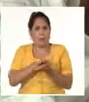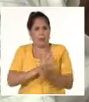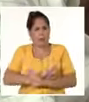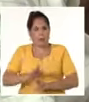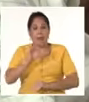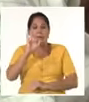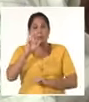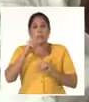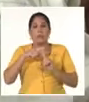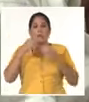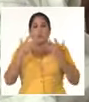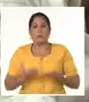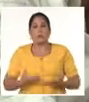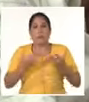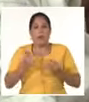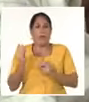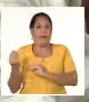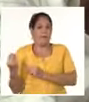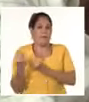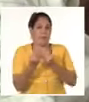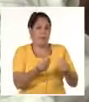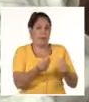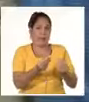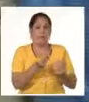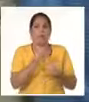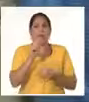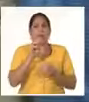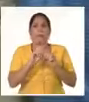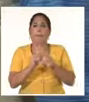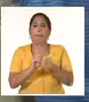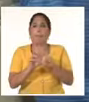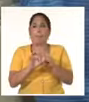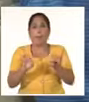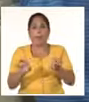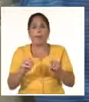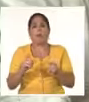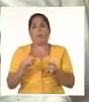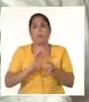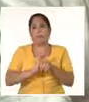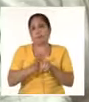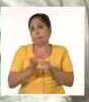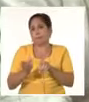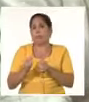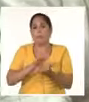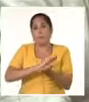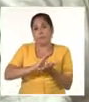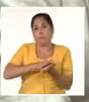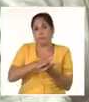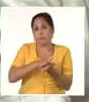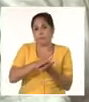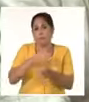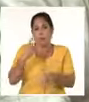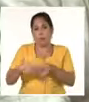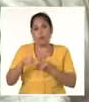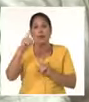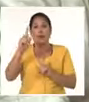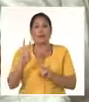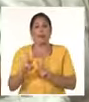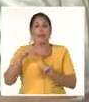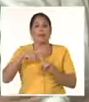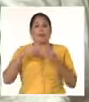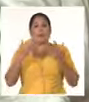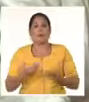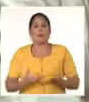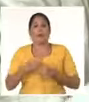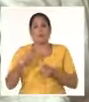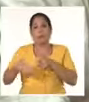más y hay otra en camino que llega hoy de salchicha perro y embutido además 3 toneladas de productos de chocolatería